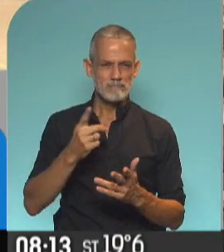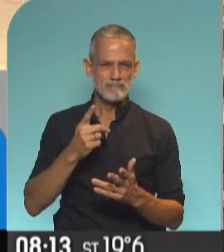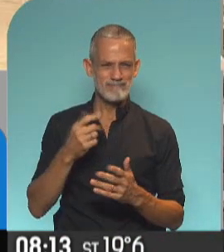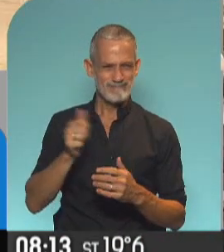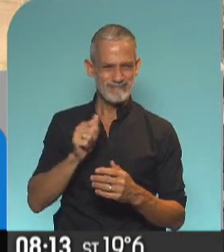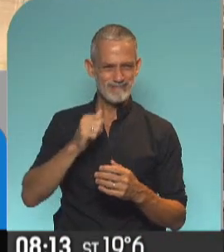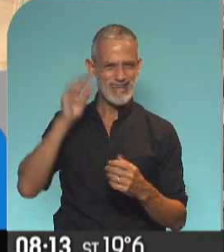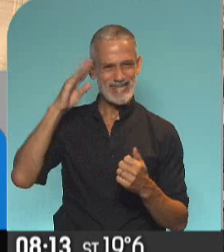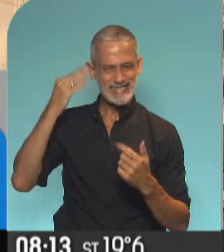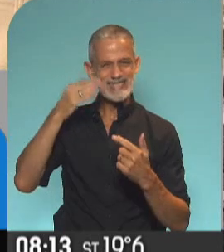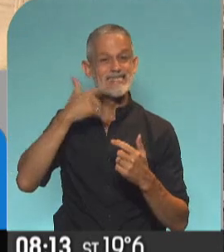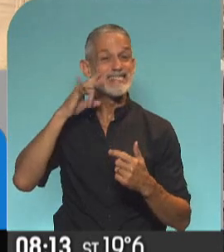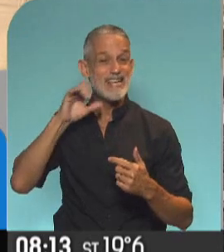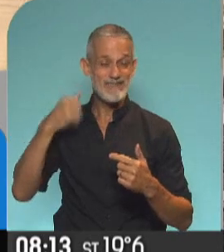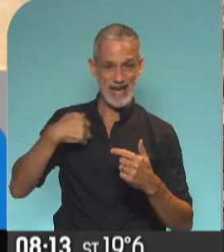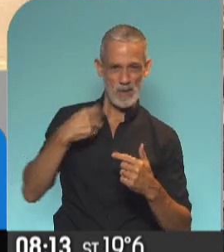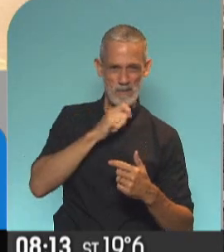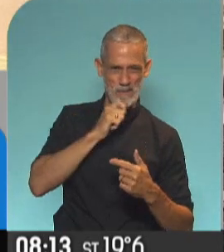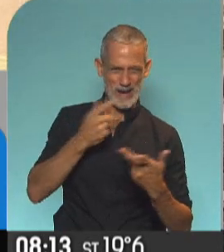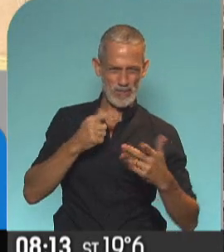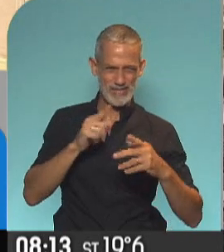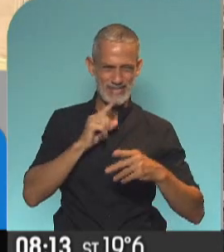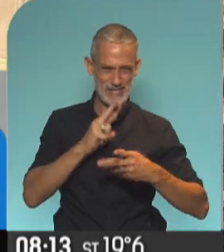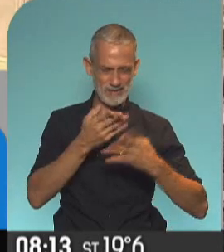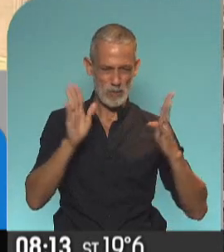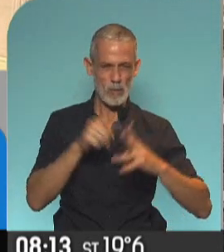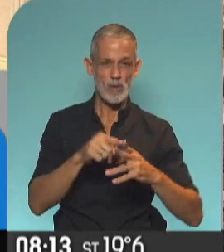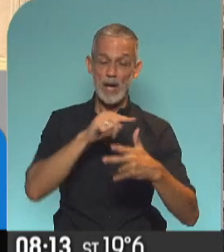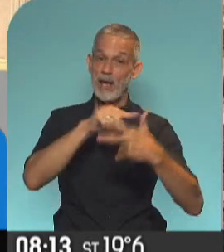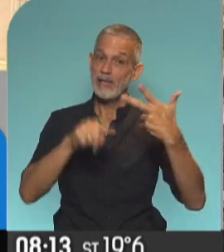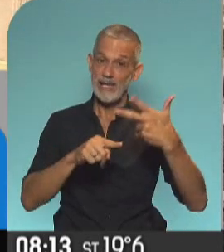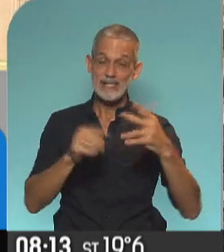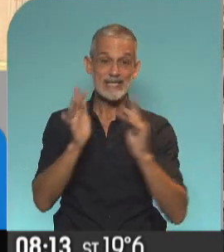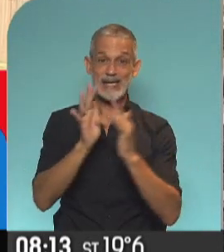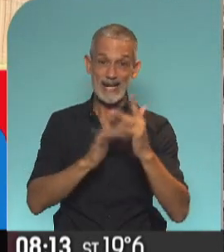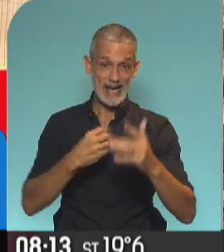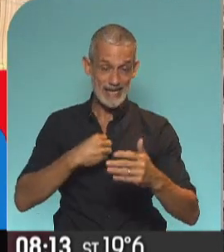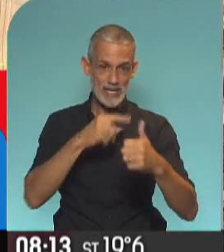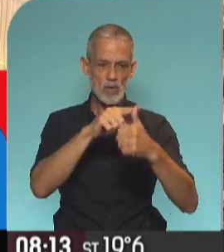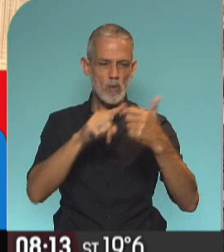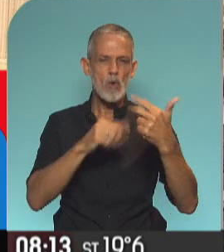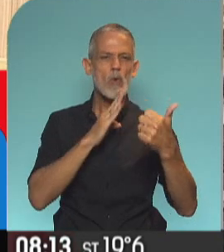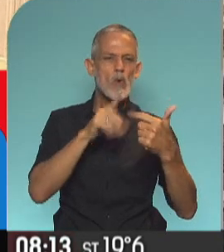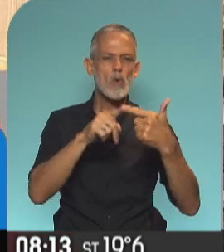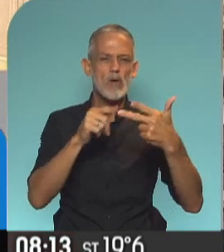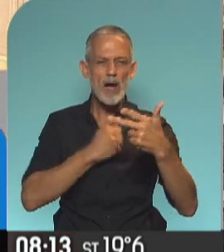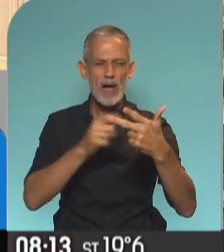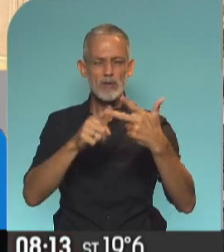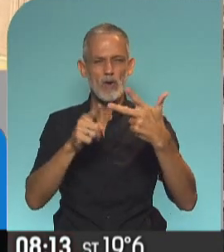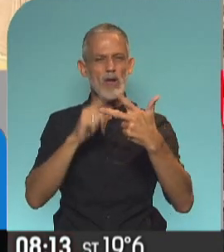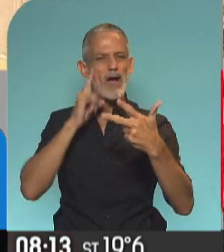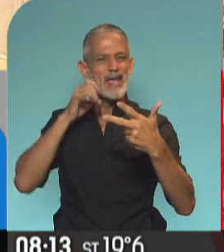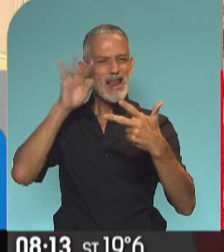acá escuchándote atentamente, ¿no? Porque esa triada de religiones tan importantes tuvieron su eclosión, su nacimiento y